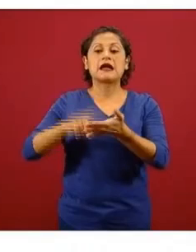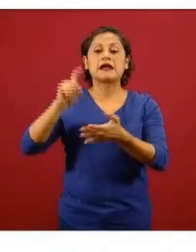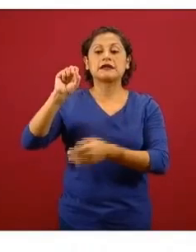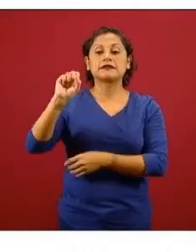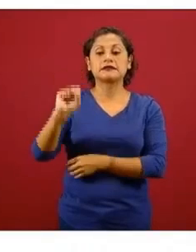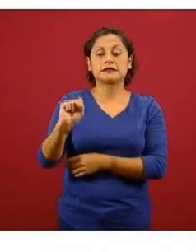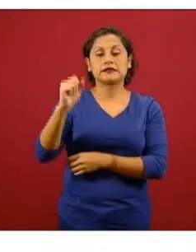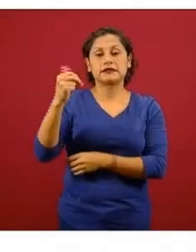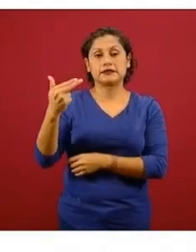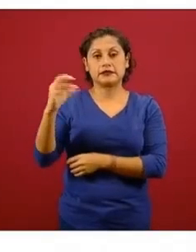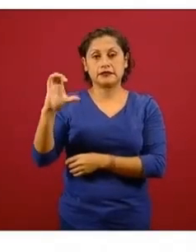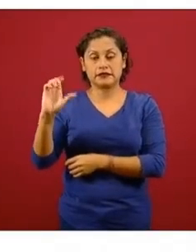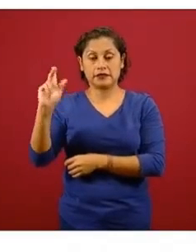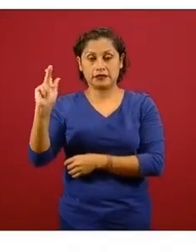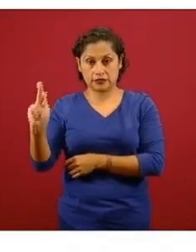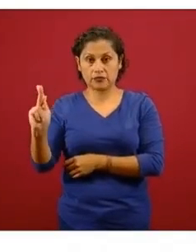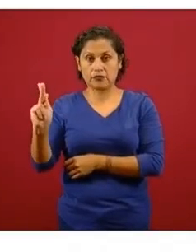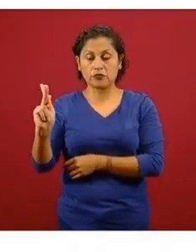partir de